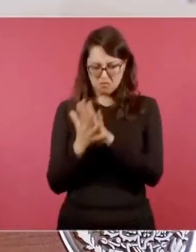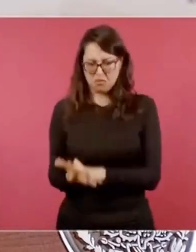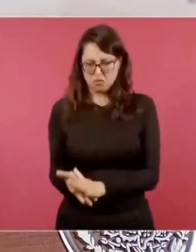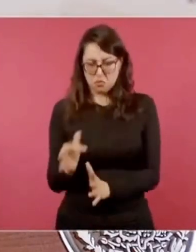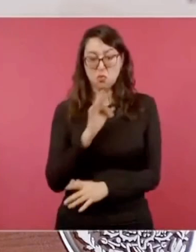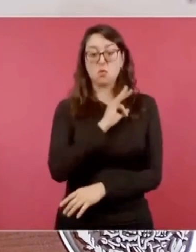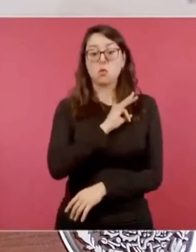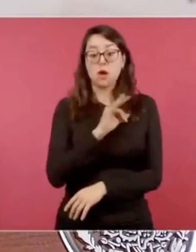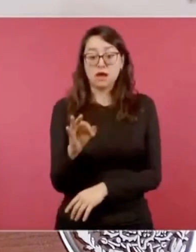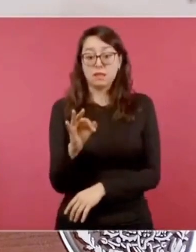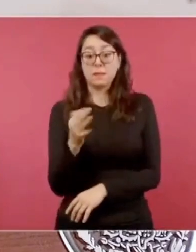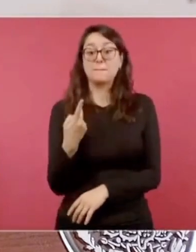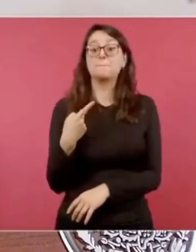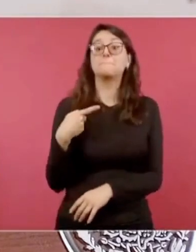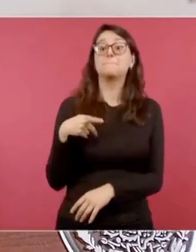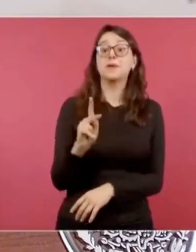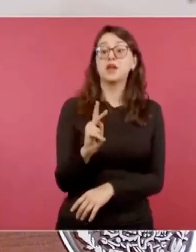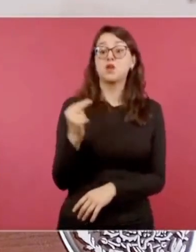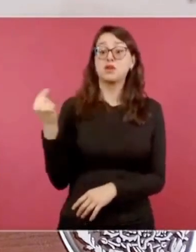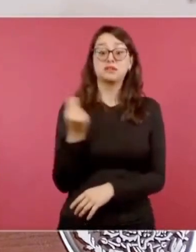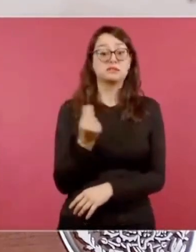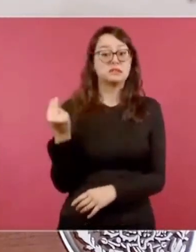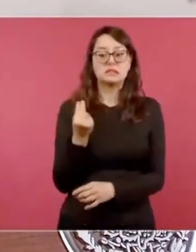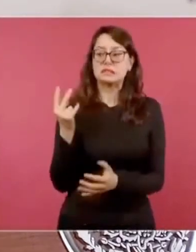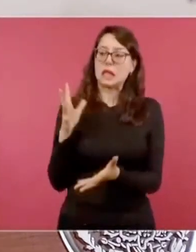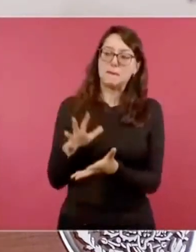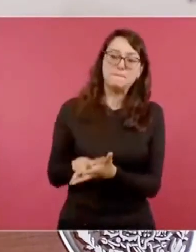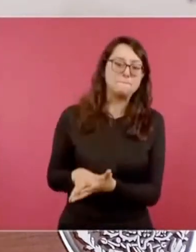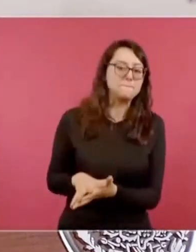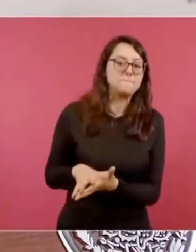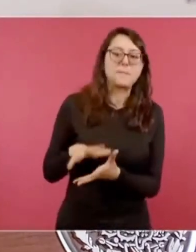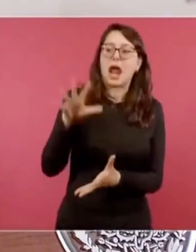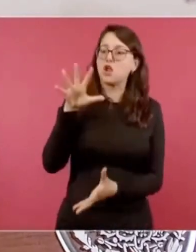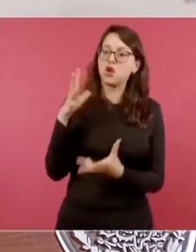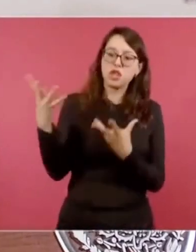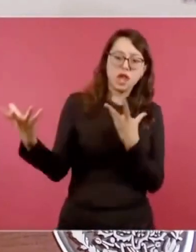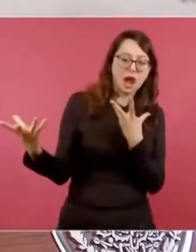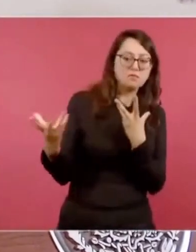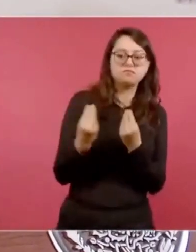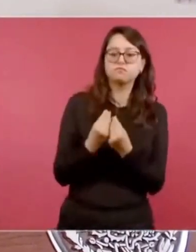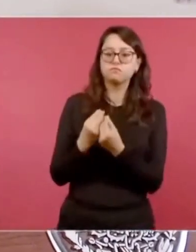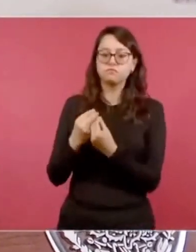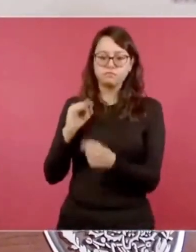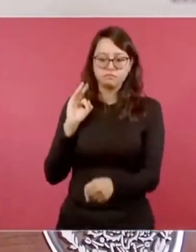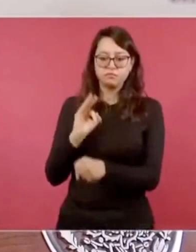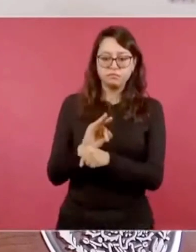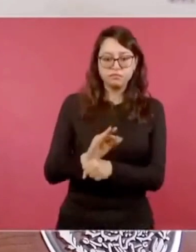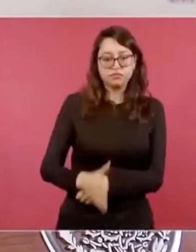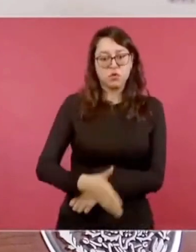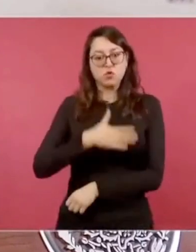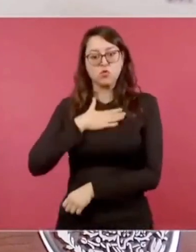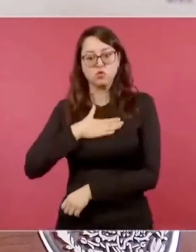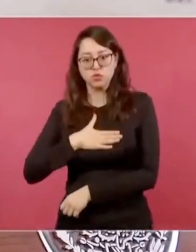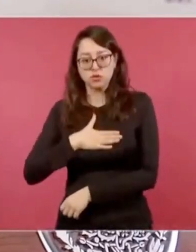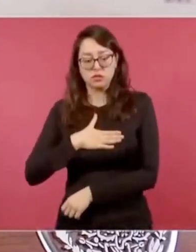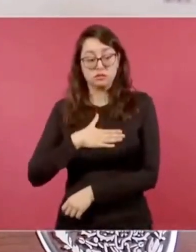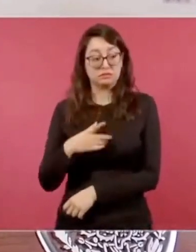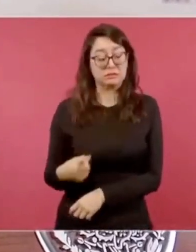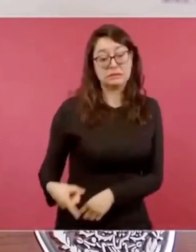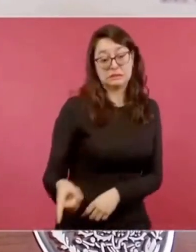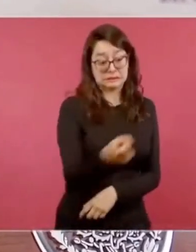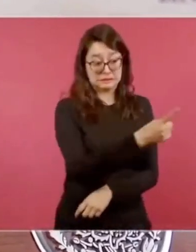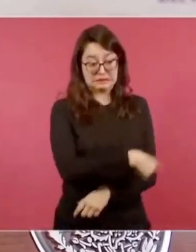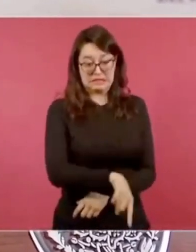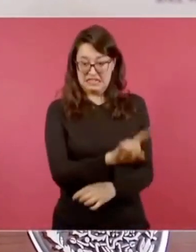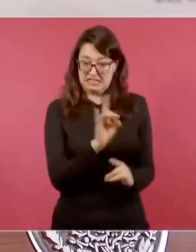popular para hacer valer la justicia y enfrentar a los reaccionarios que